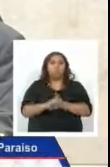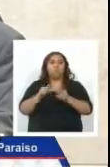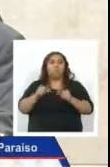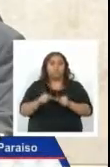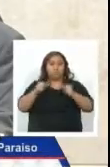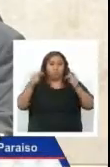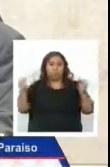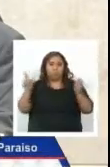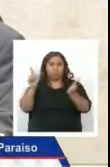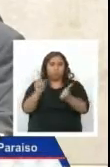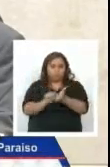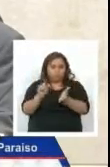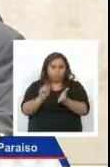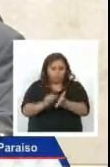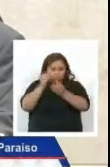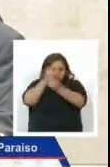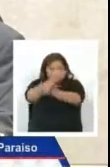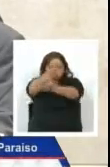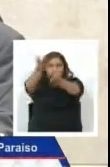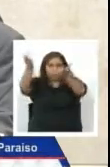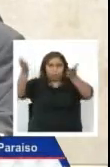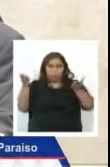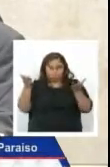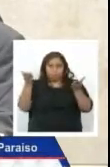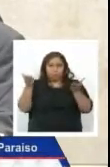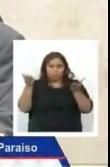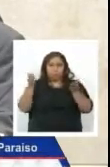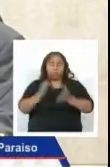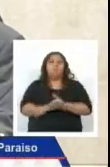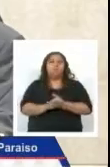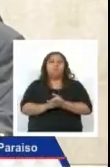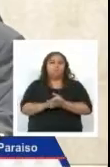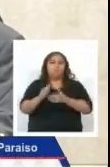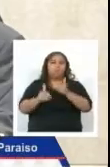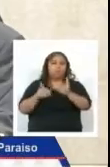publicarse en el Diario Oficial de la Gaceta, debiendo para su vigencia ser ratificado en la subsiguiente legislatura.